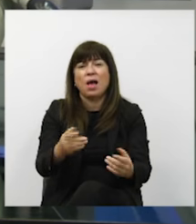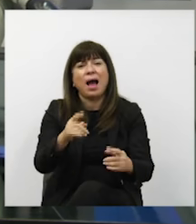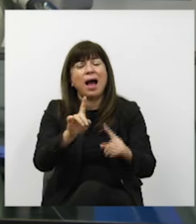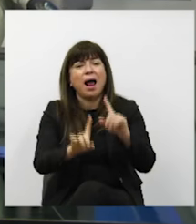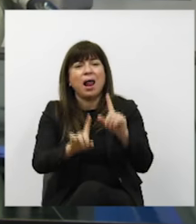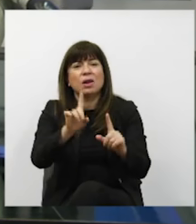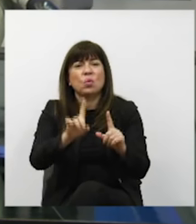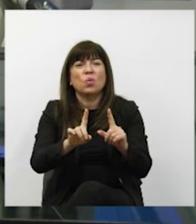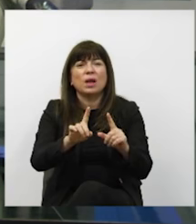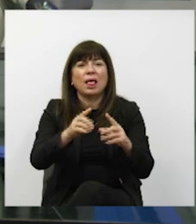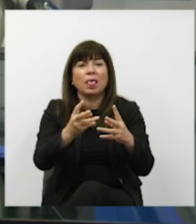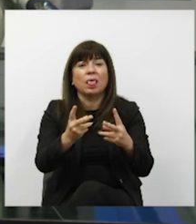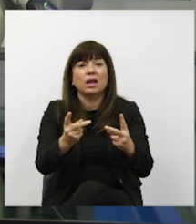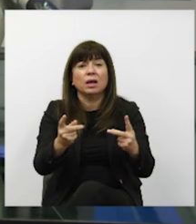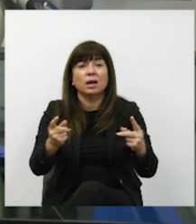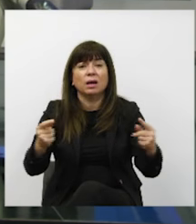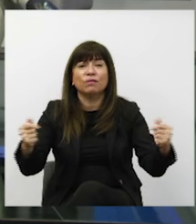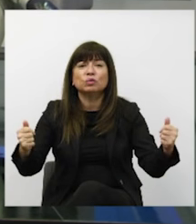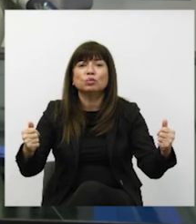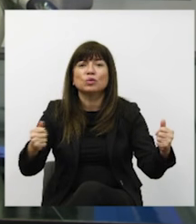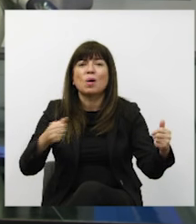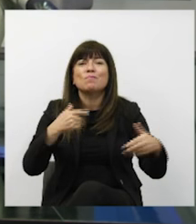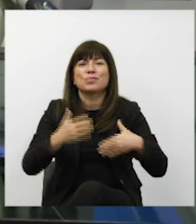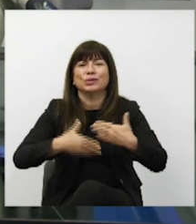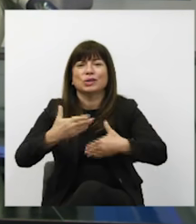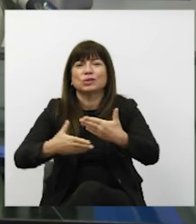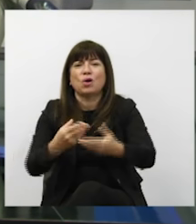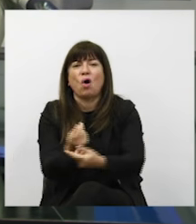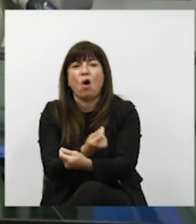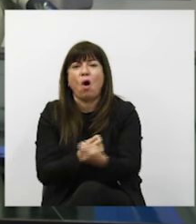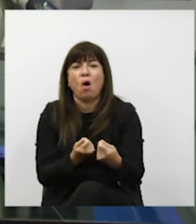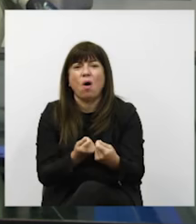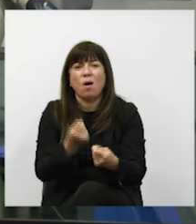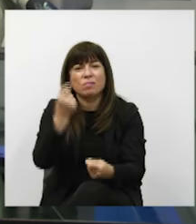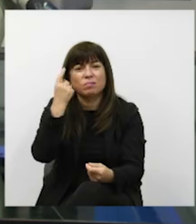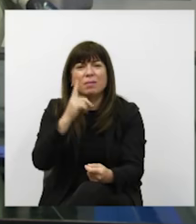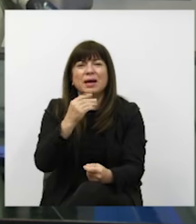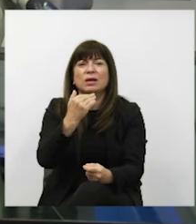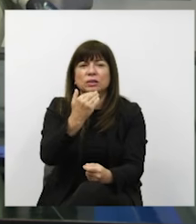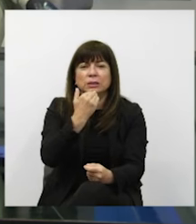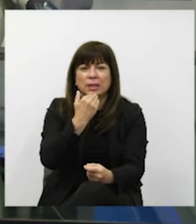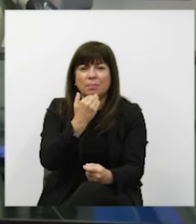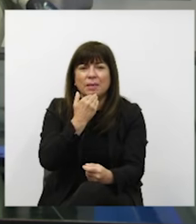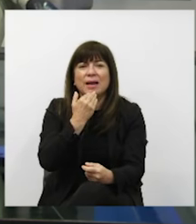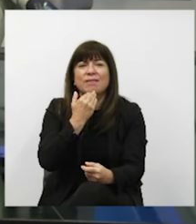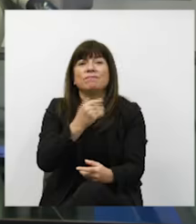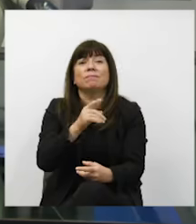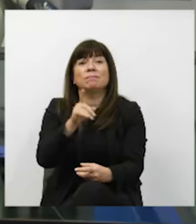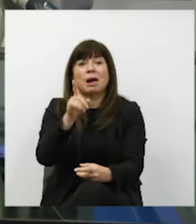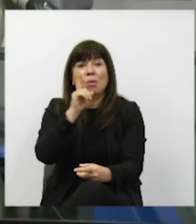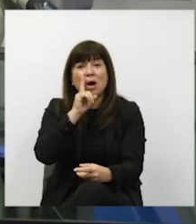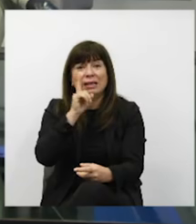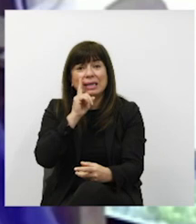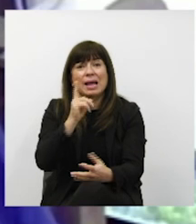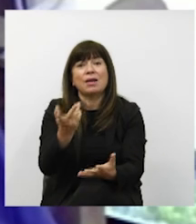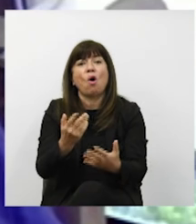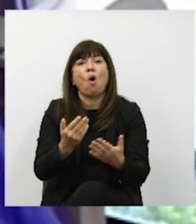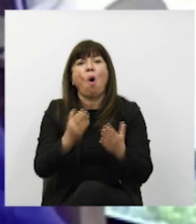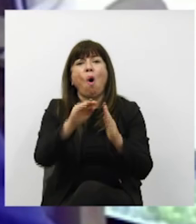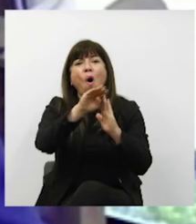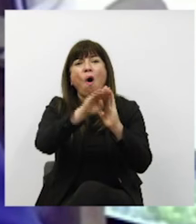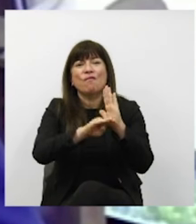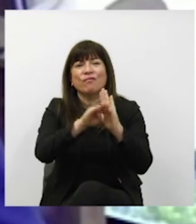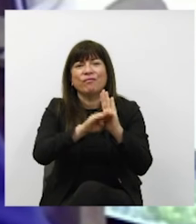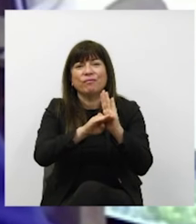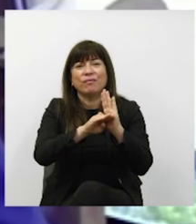cierta disrupción en el proceso económico, pero también vamos a tener disrupciones y relocalización de las cadenas de oferta, tanto